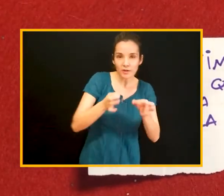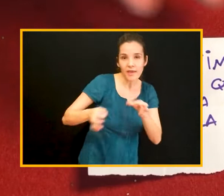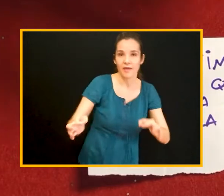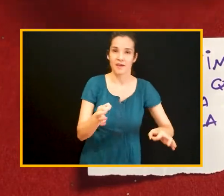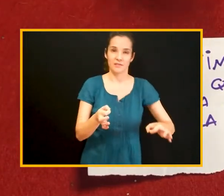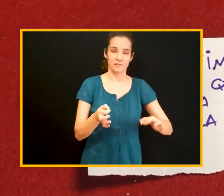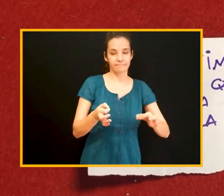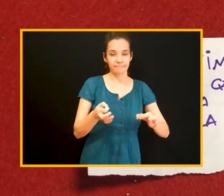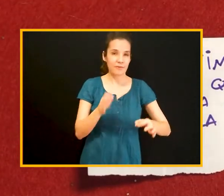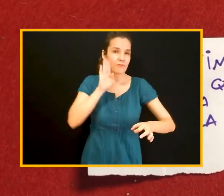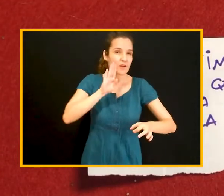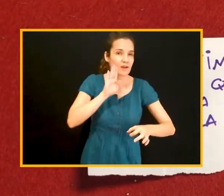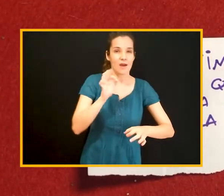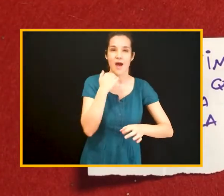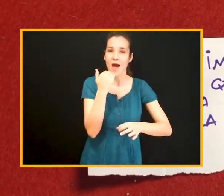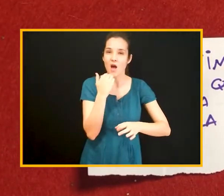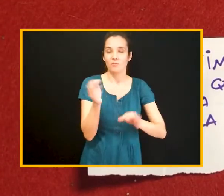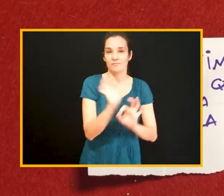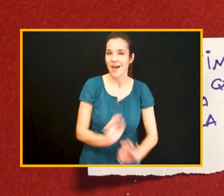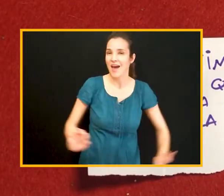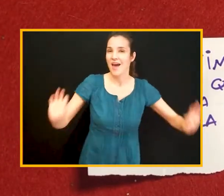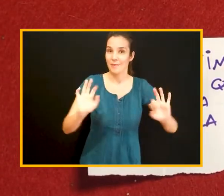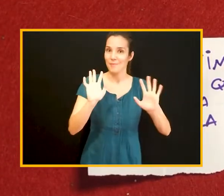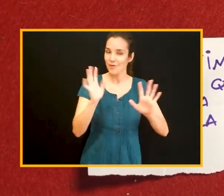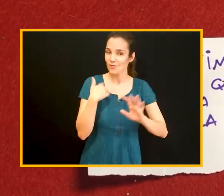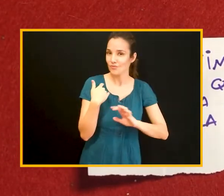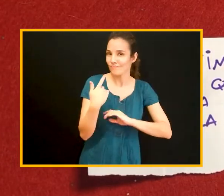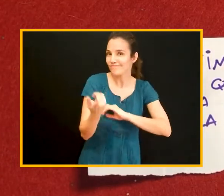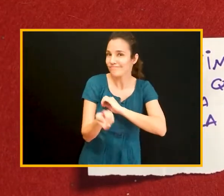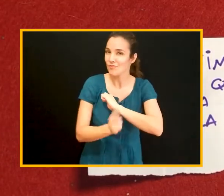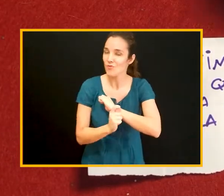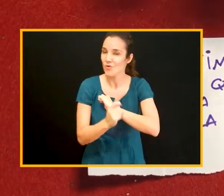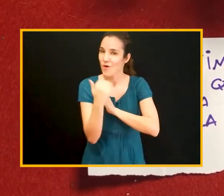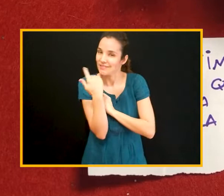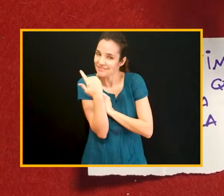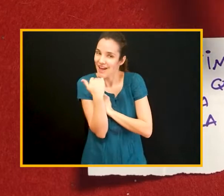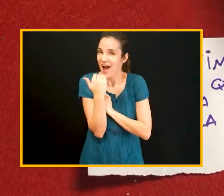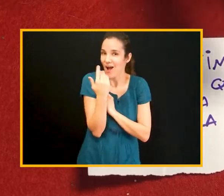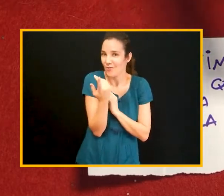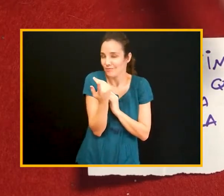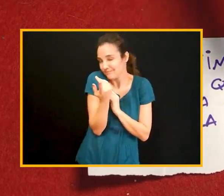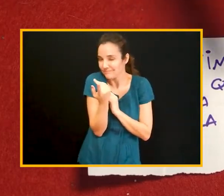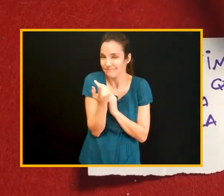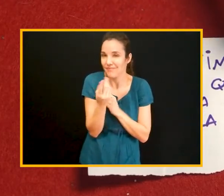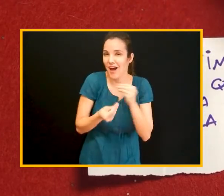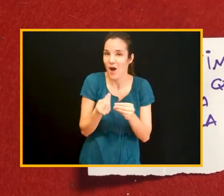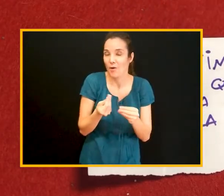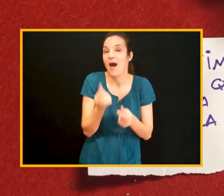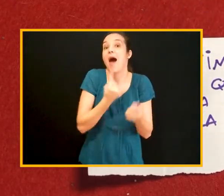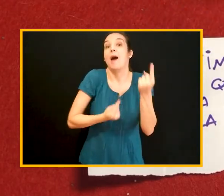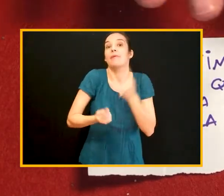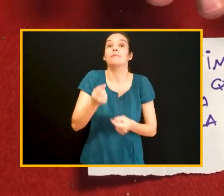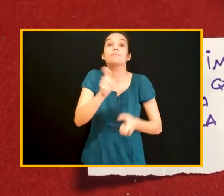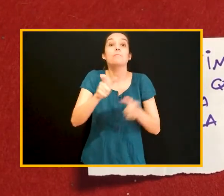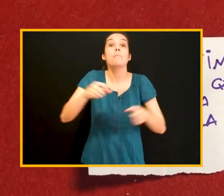son normales. Pero sí que he hecho una trampa. He hecho un pequeño truquito, ¿vale? A veces los magos hacemos trampas de este estilo, pero